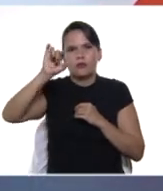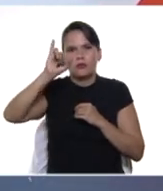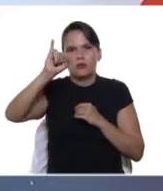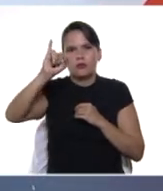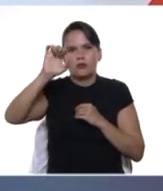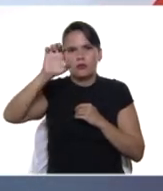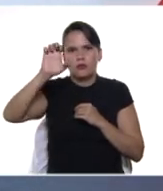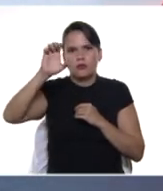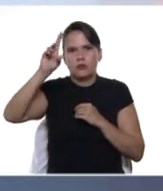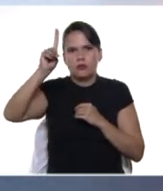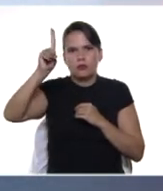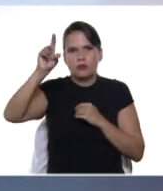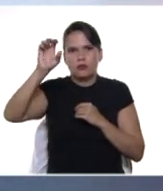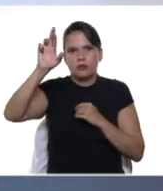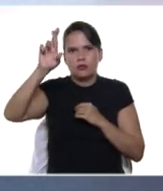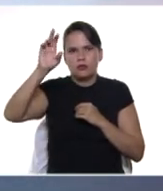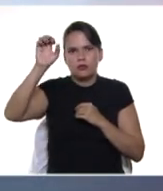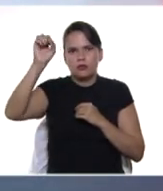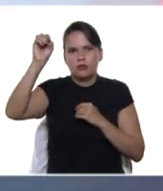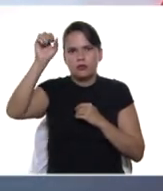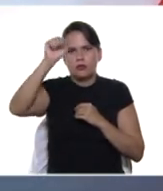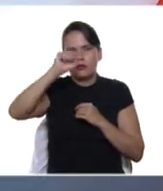siguiente presentación.